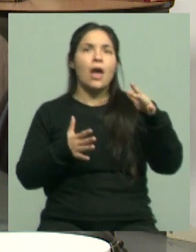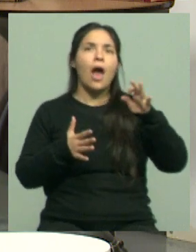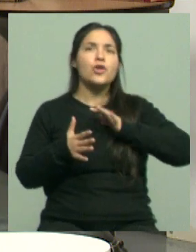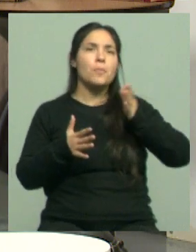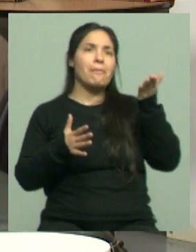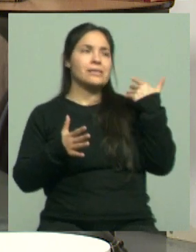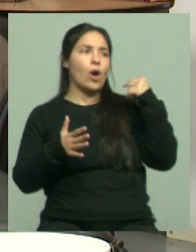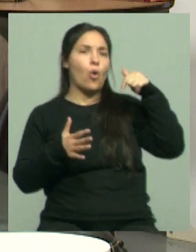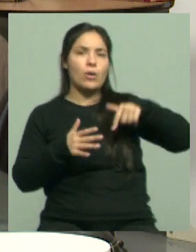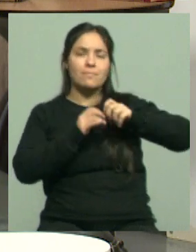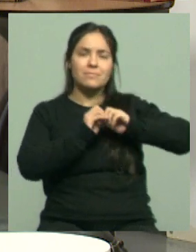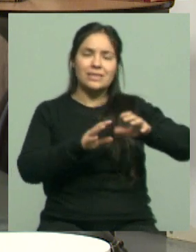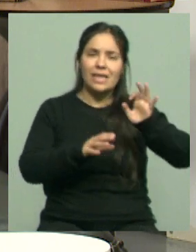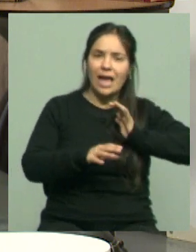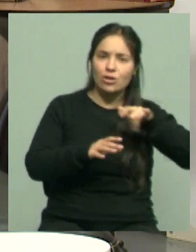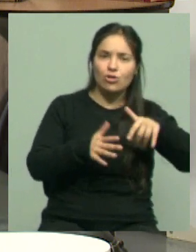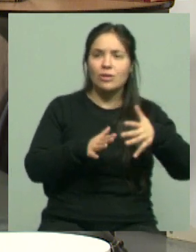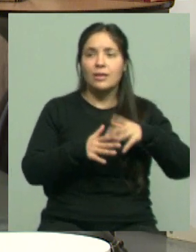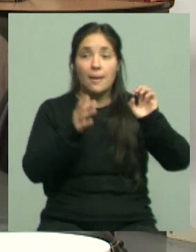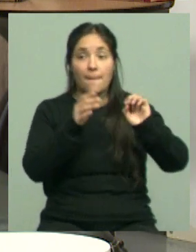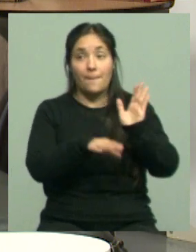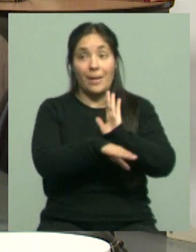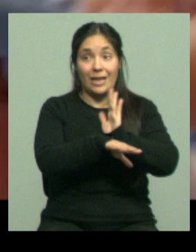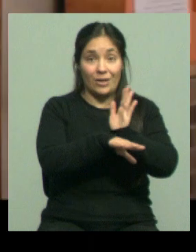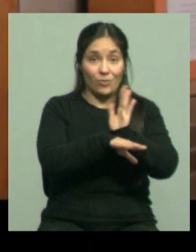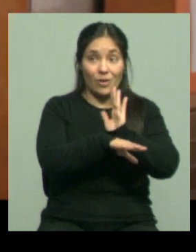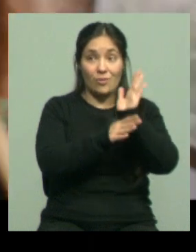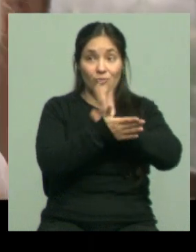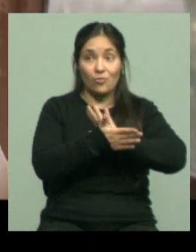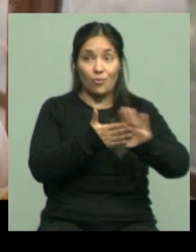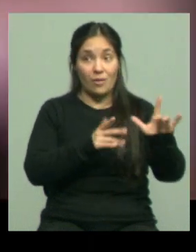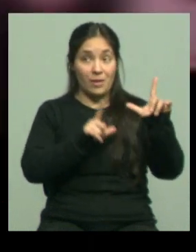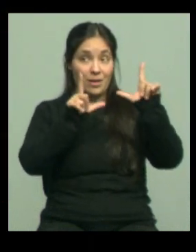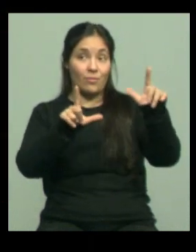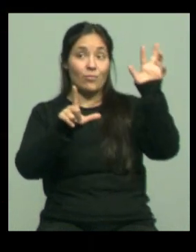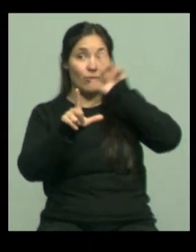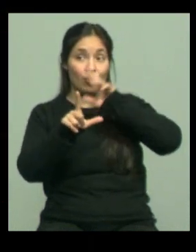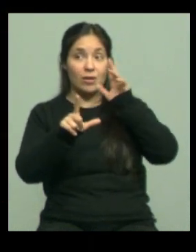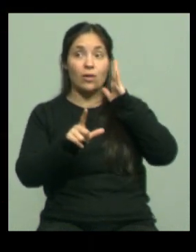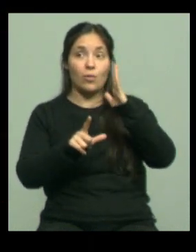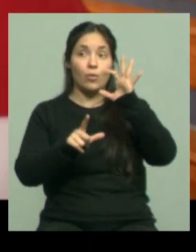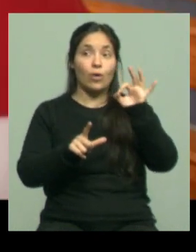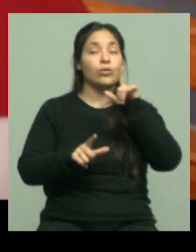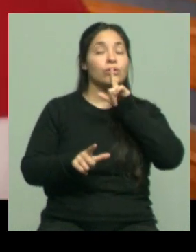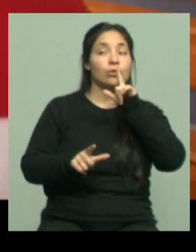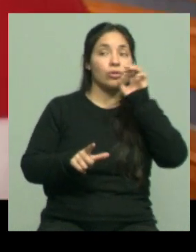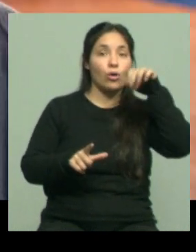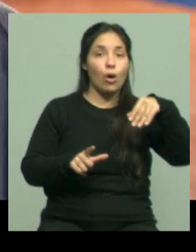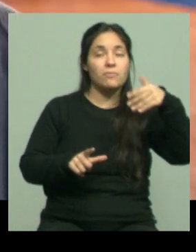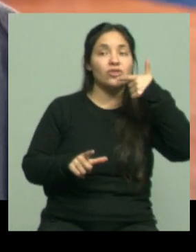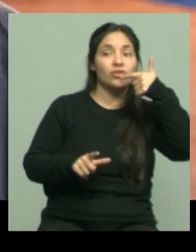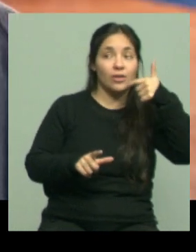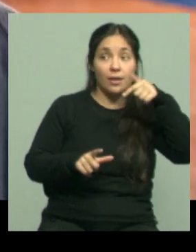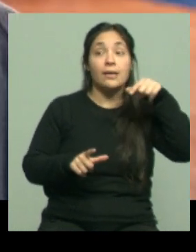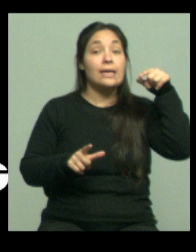se estrenó Bottoms, una película que estamos viendo ahora en pantalla de Emma Seligman, que nos muestra también